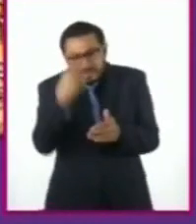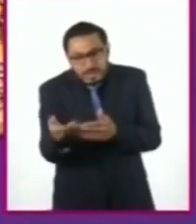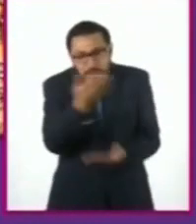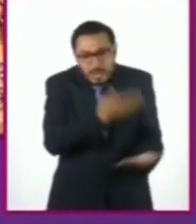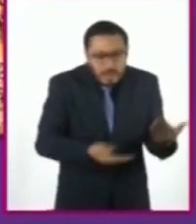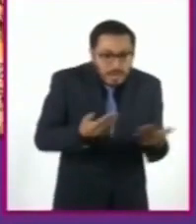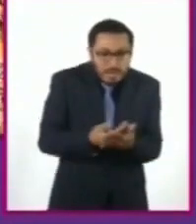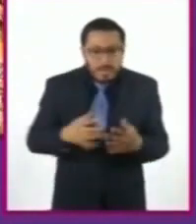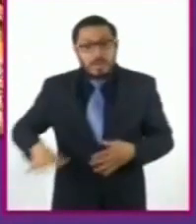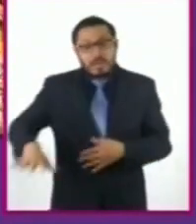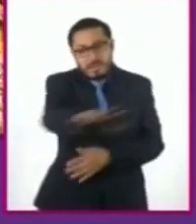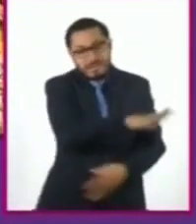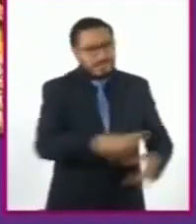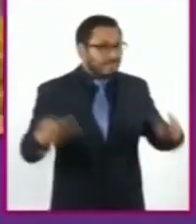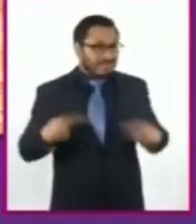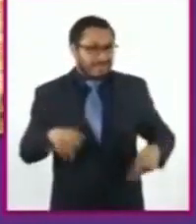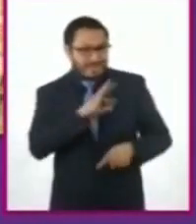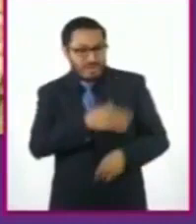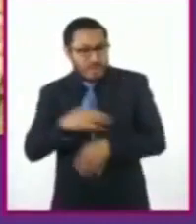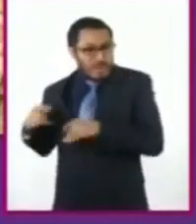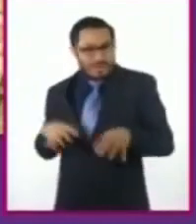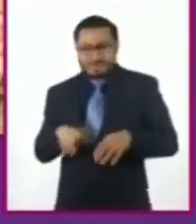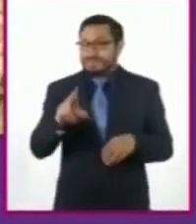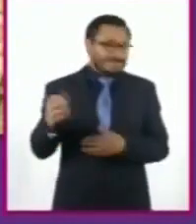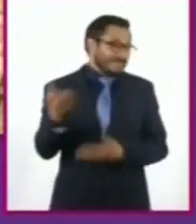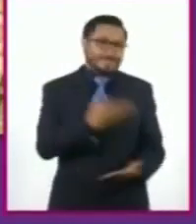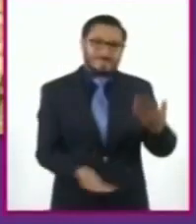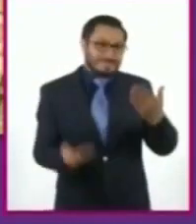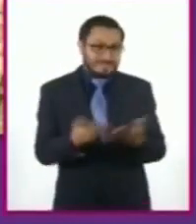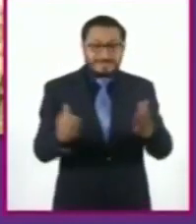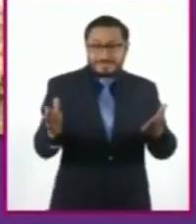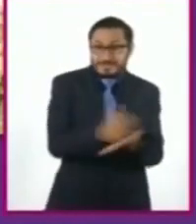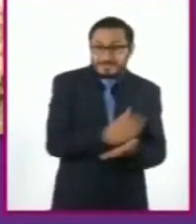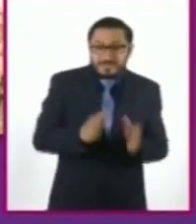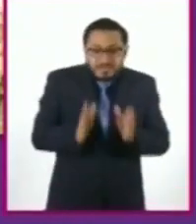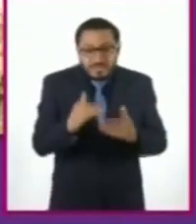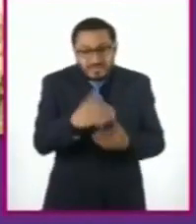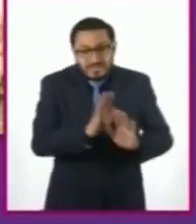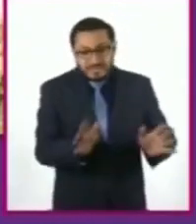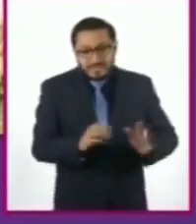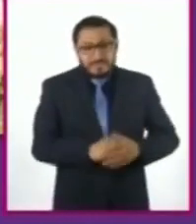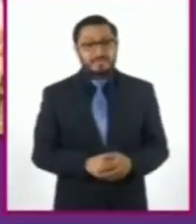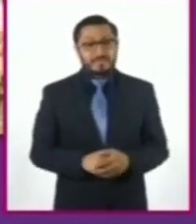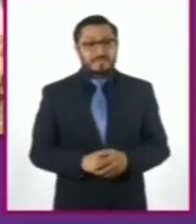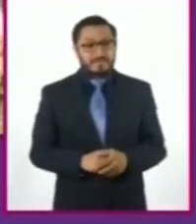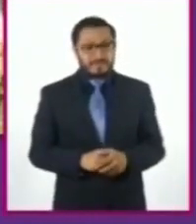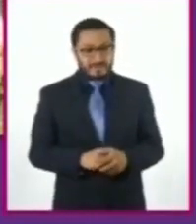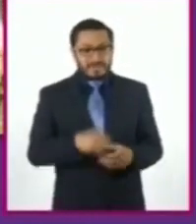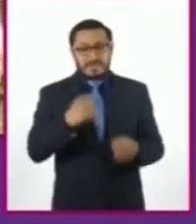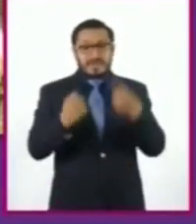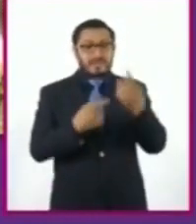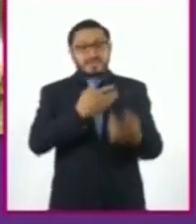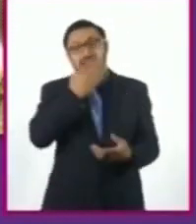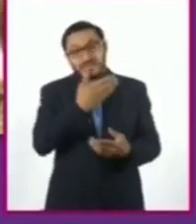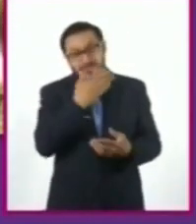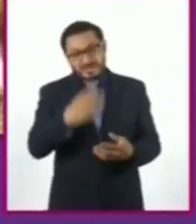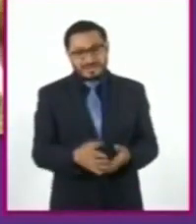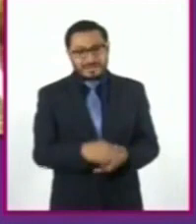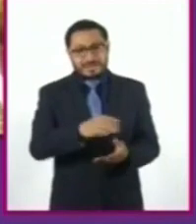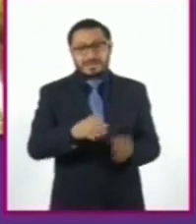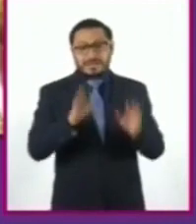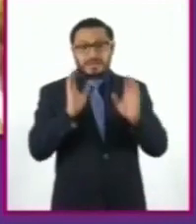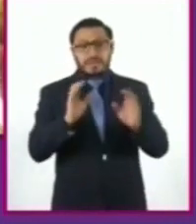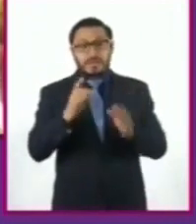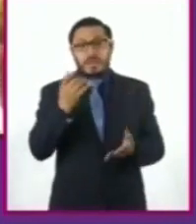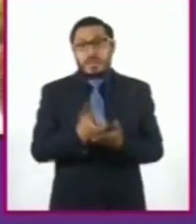con los españoles. En el aspecto económico, algunas prácticas mesoamericanas se conservaron, como el pago del tributo y